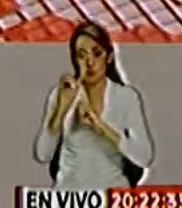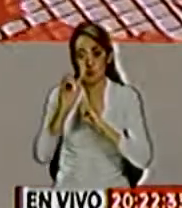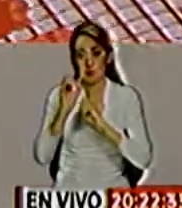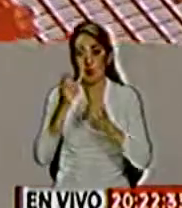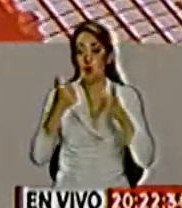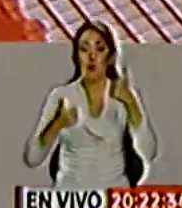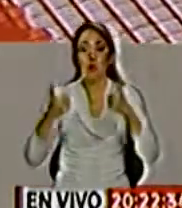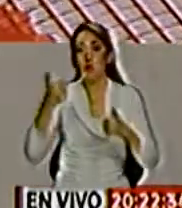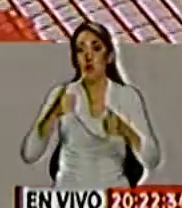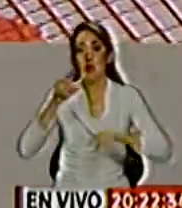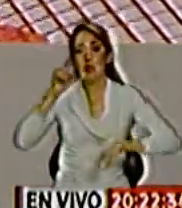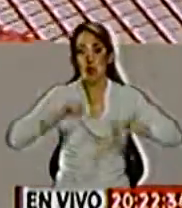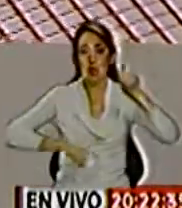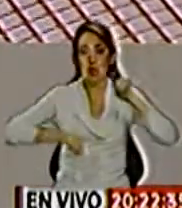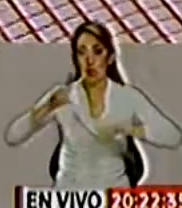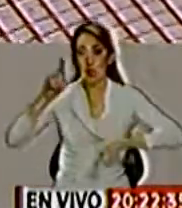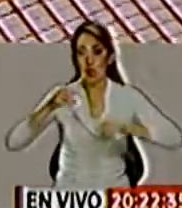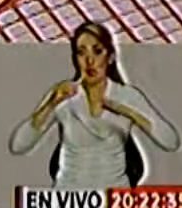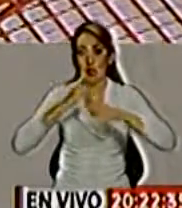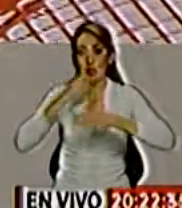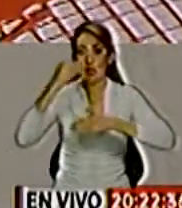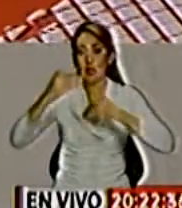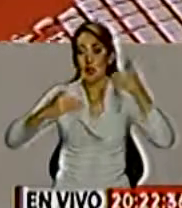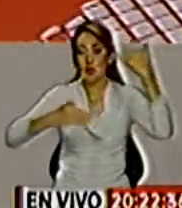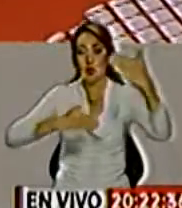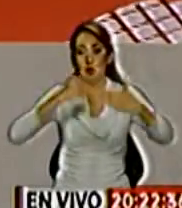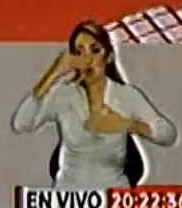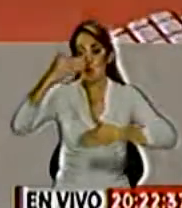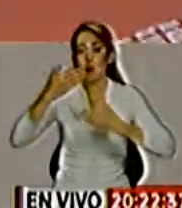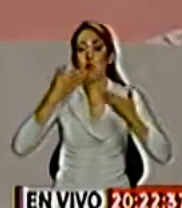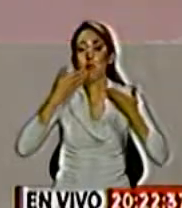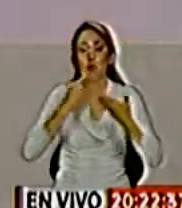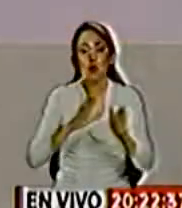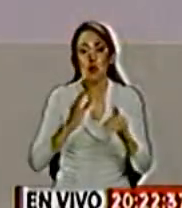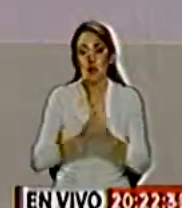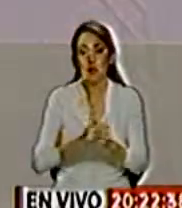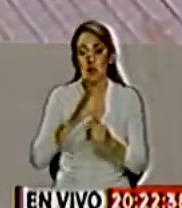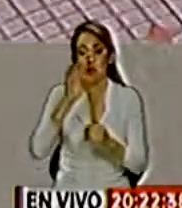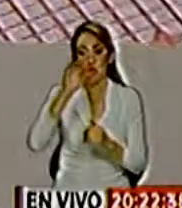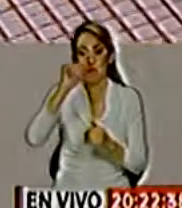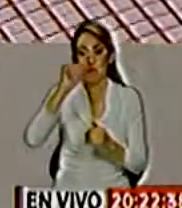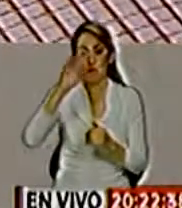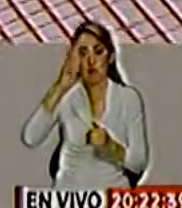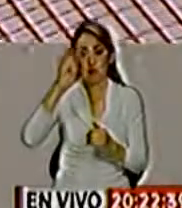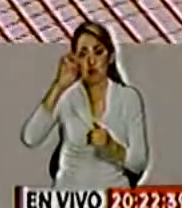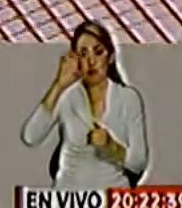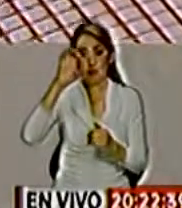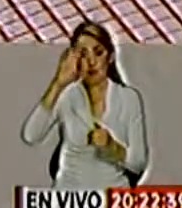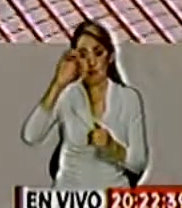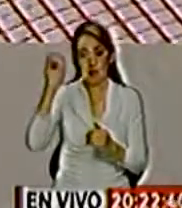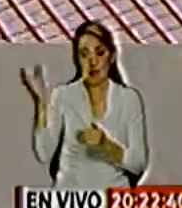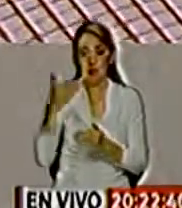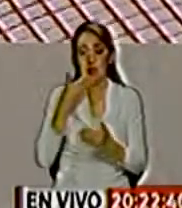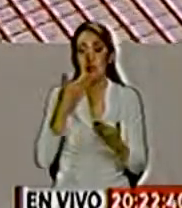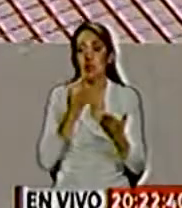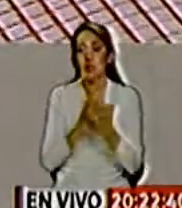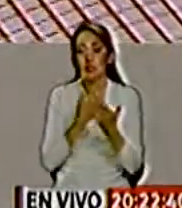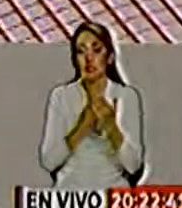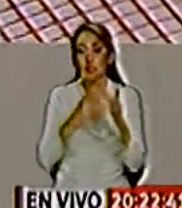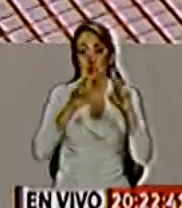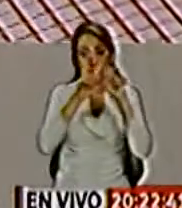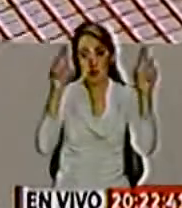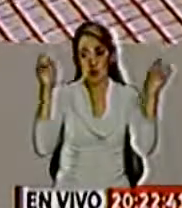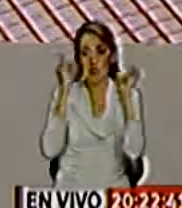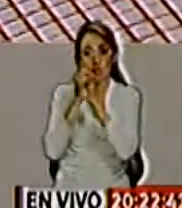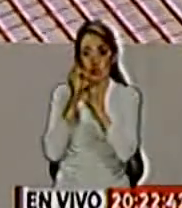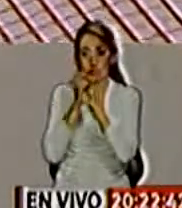nóminas? Varias de ellas están en proceso de liquidación, como por ejemplo Fabrec. Los balances y los movimientos financieros de esas